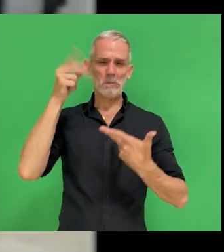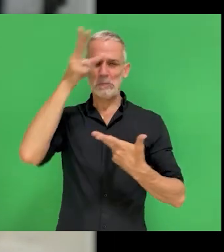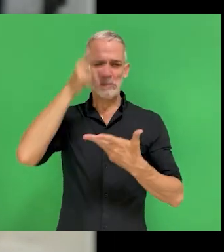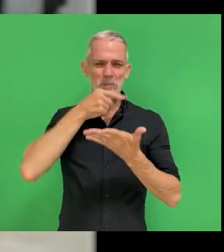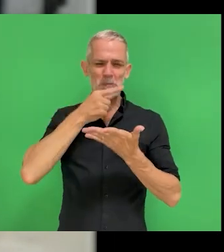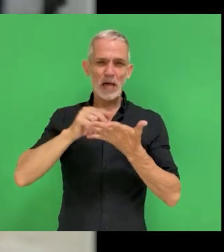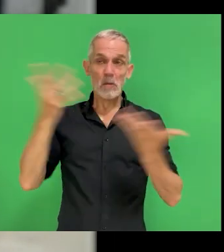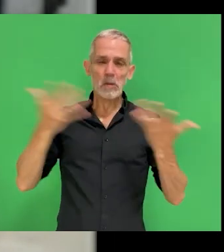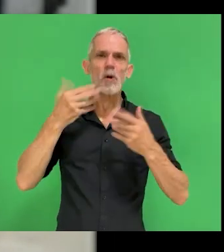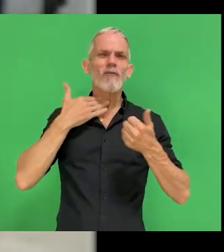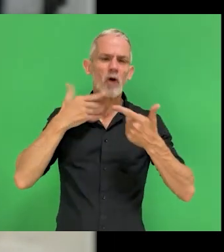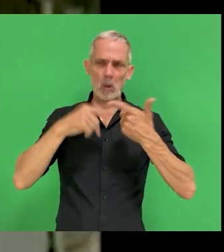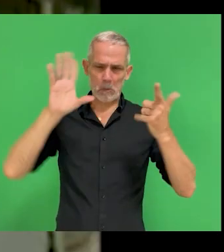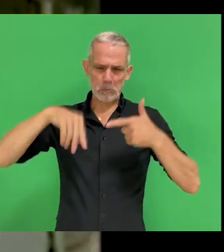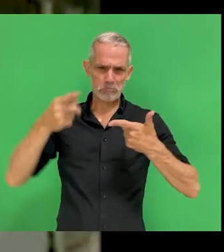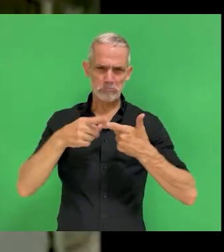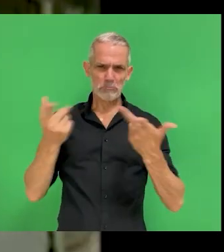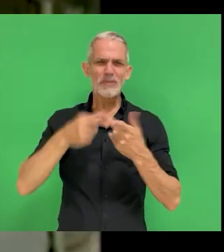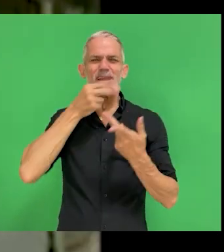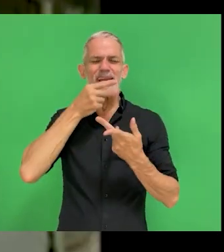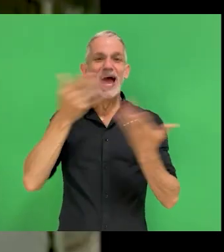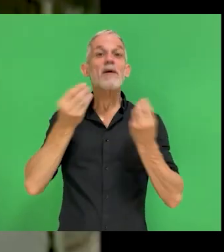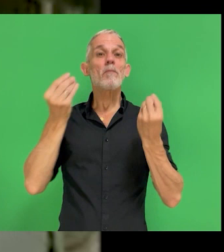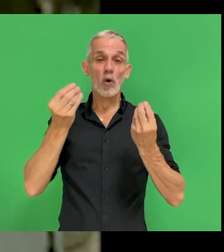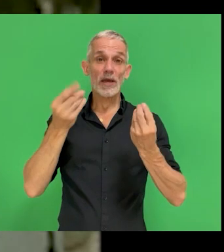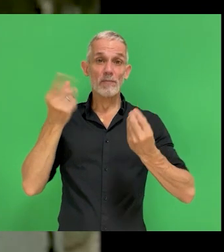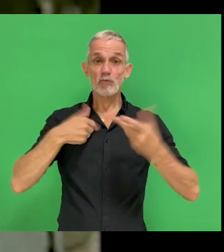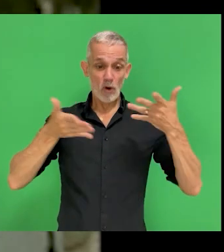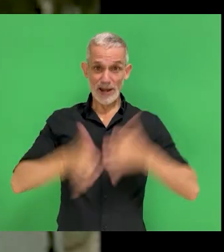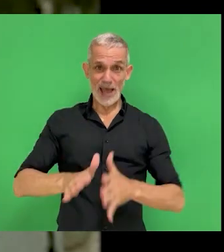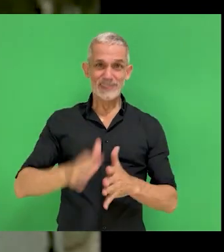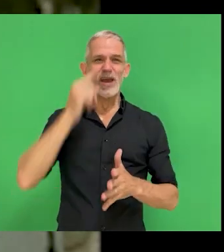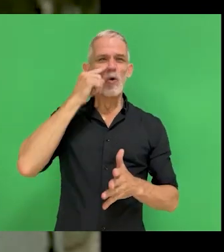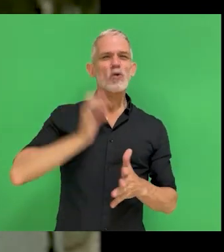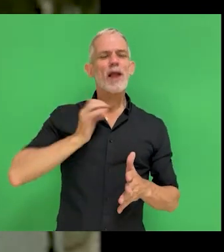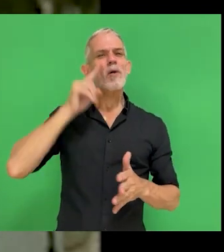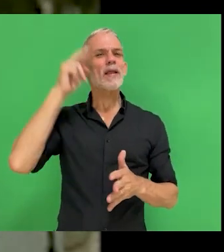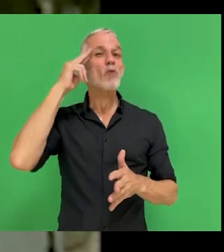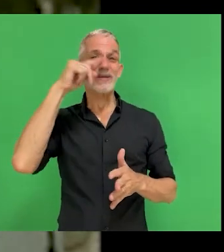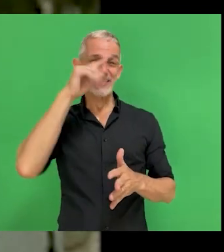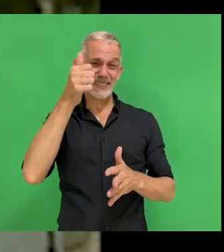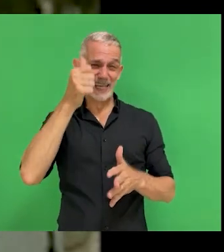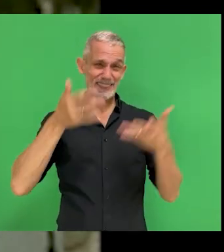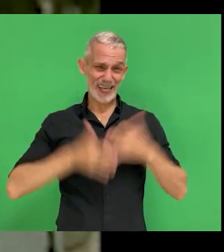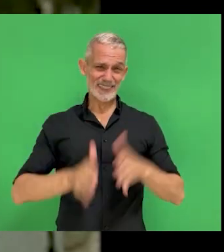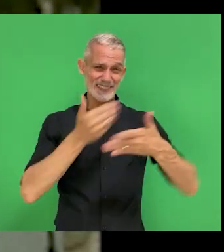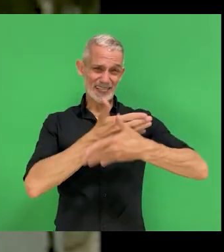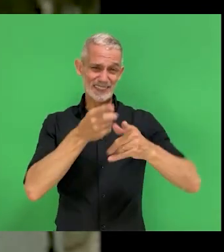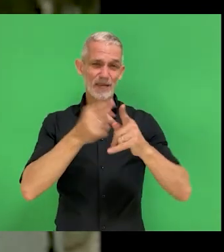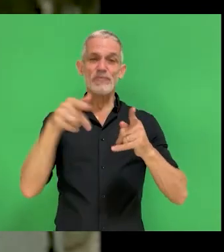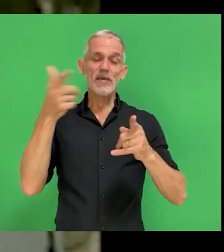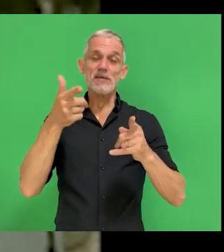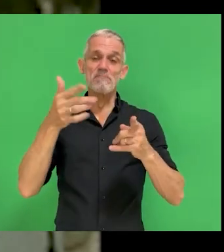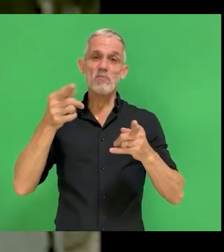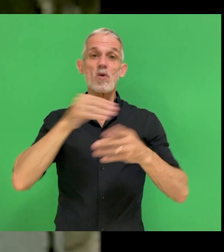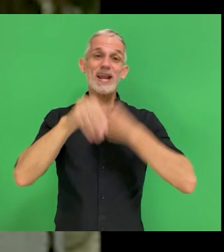no recuerdo el sonido de su voz, nada, porque nací en junio del 76, de 1976,